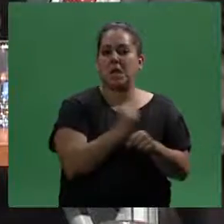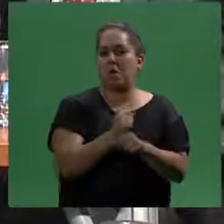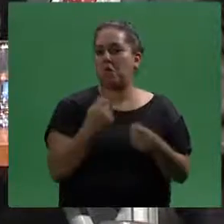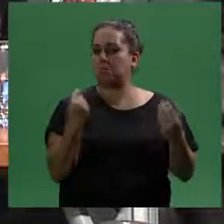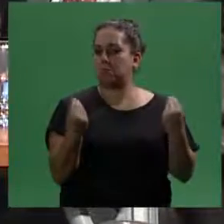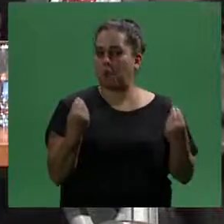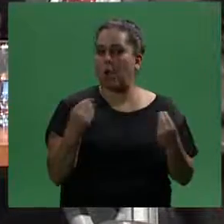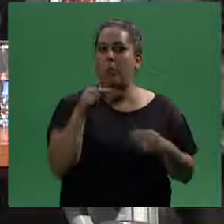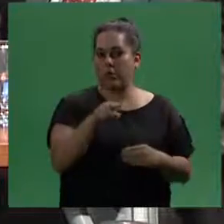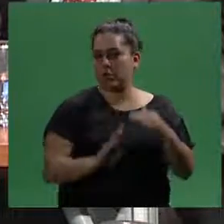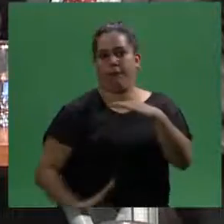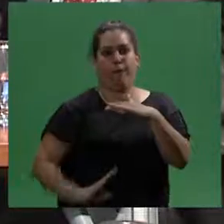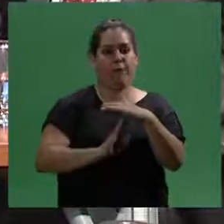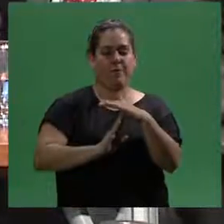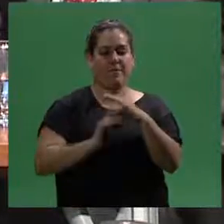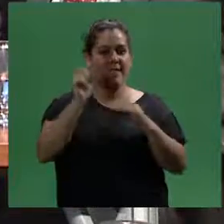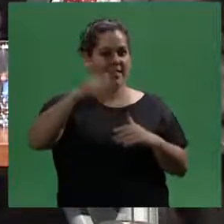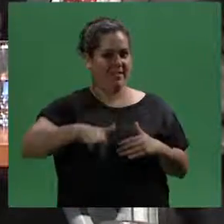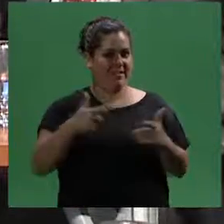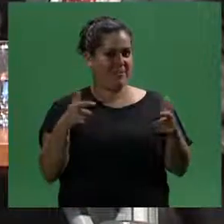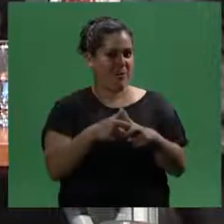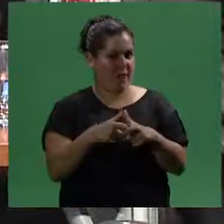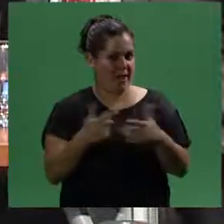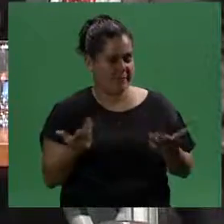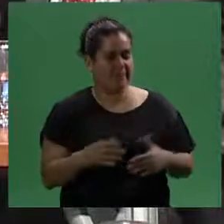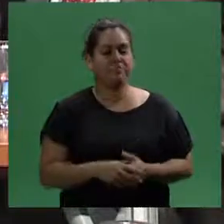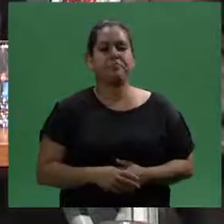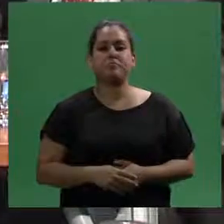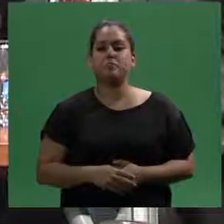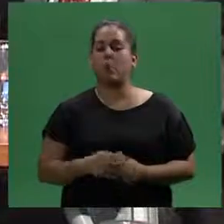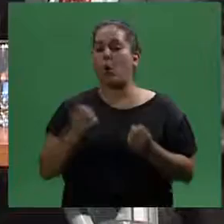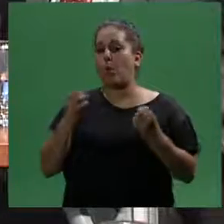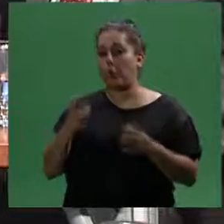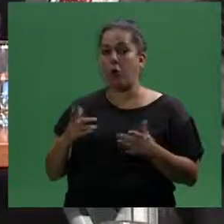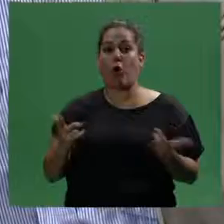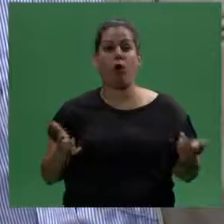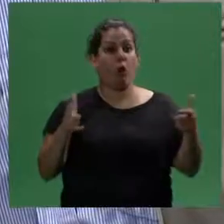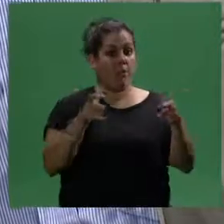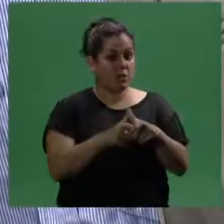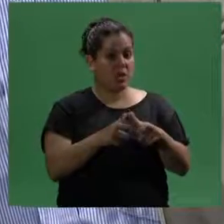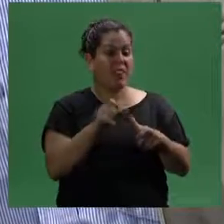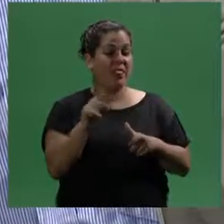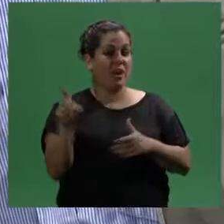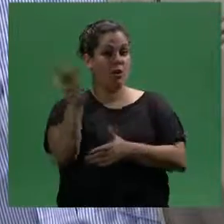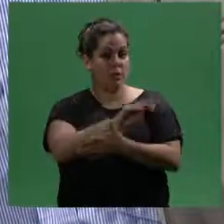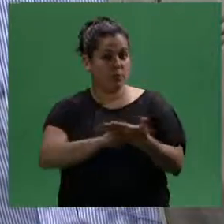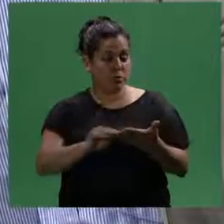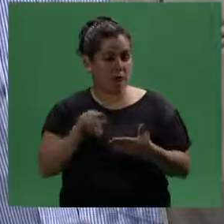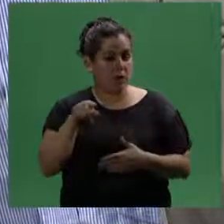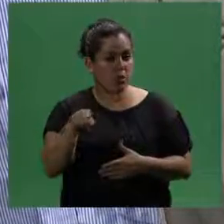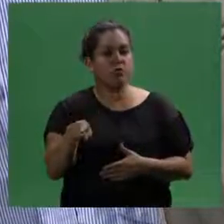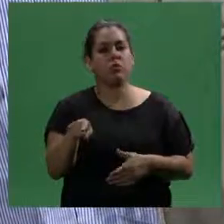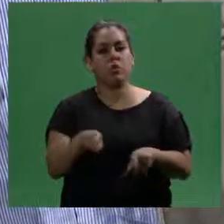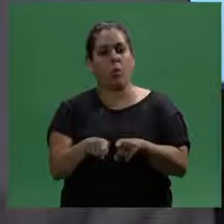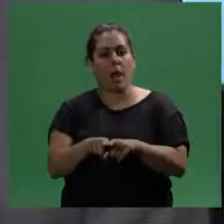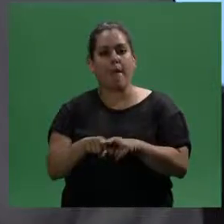eso va a ser, digamos, el contenido fundamental de este programa. Bueno, en las comisiones, los legisladores